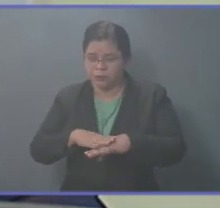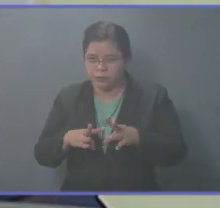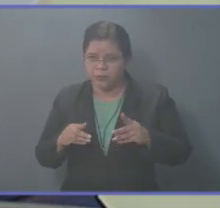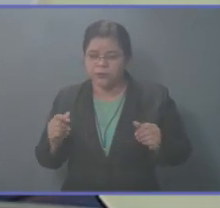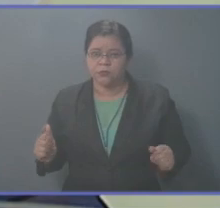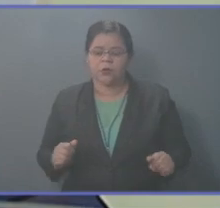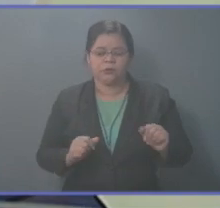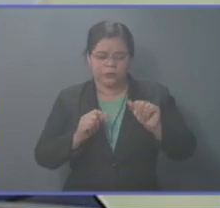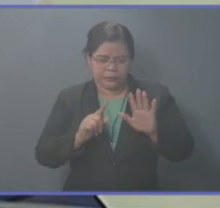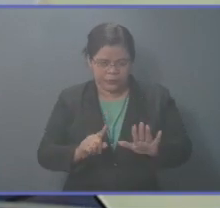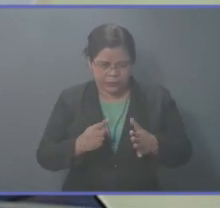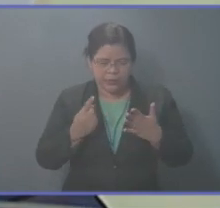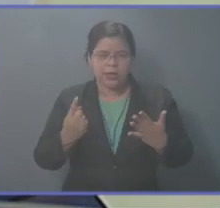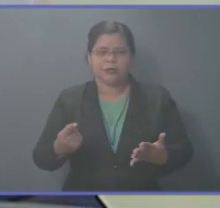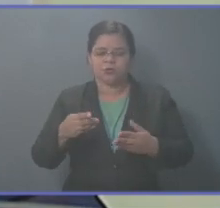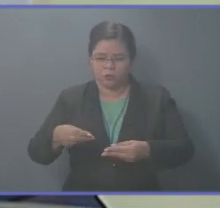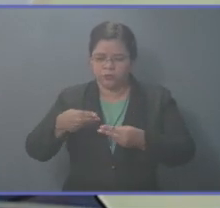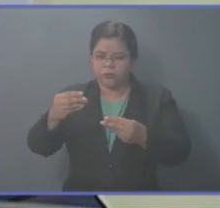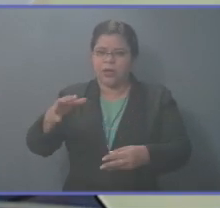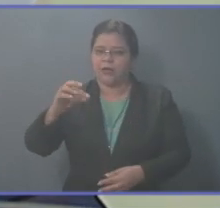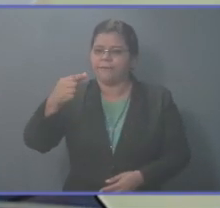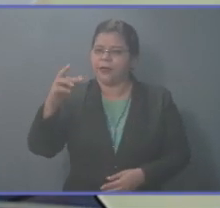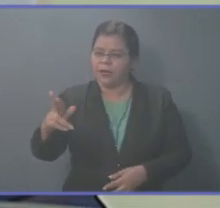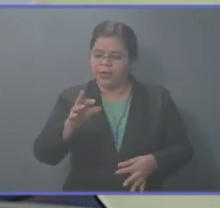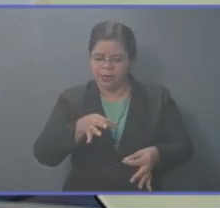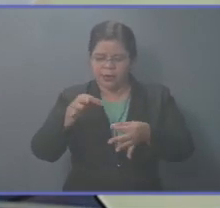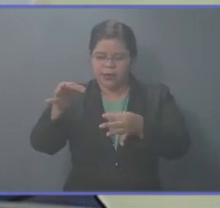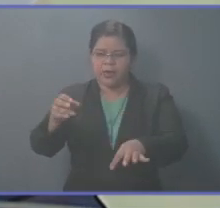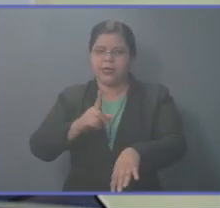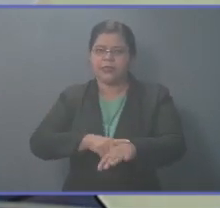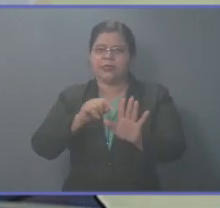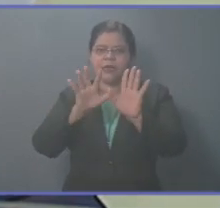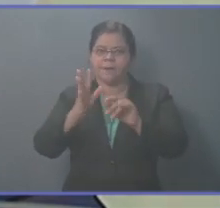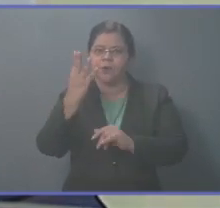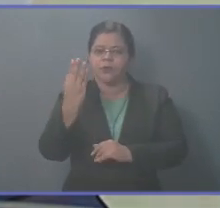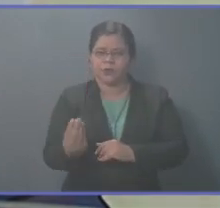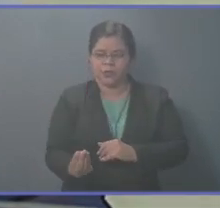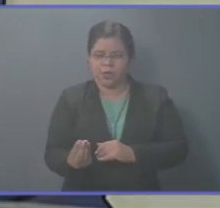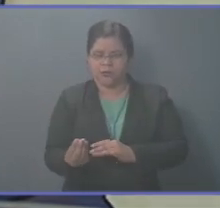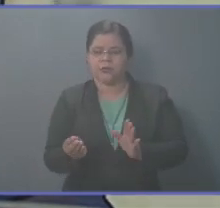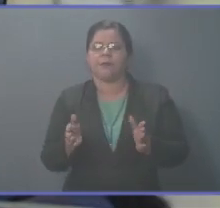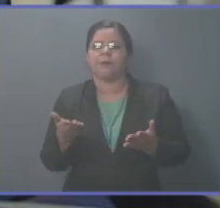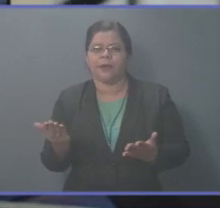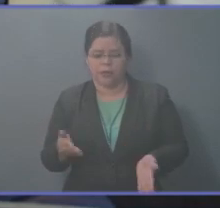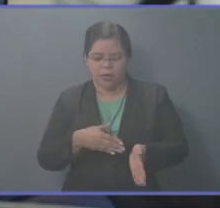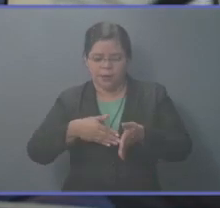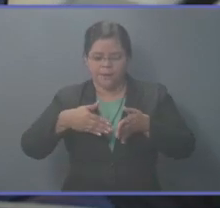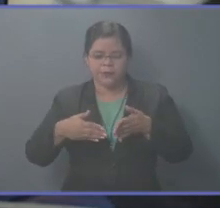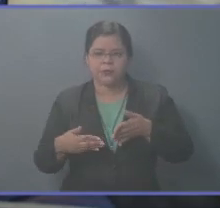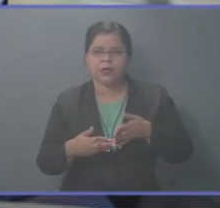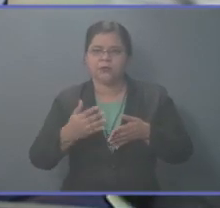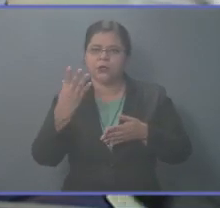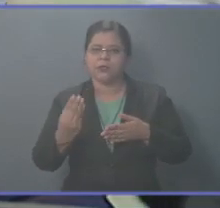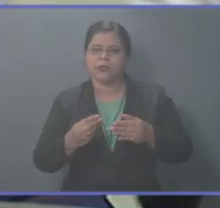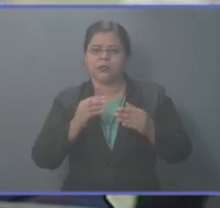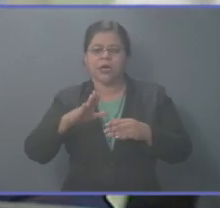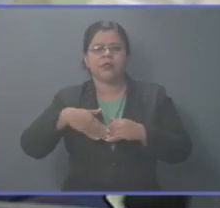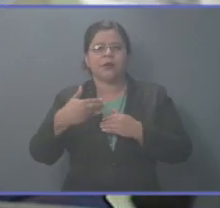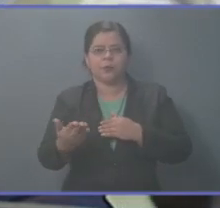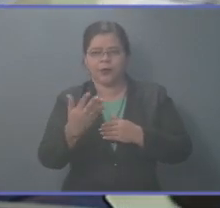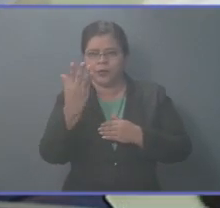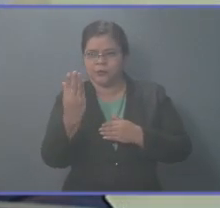resolución. 6. Confiérase traslado al Fiscal General de la República por el plazo de 10 días hábiles contados a partir del día siguiente